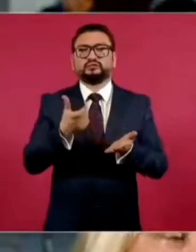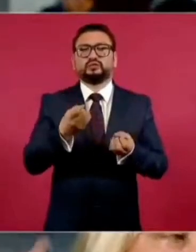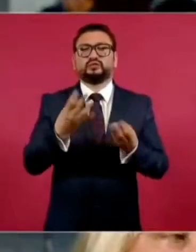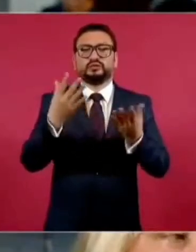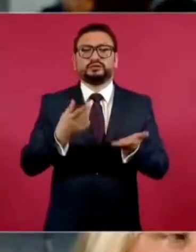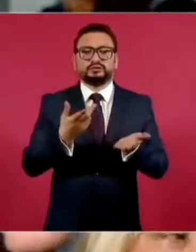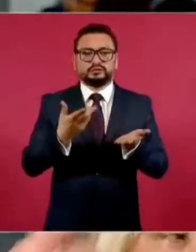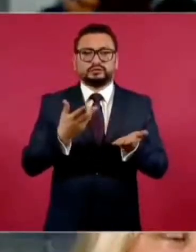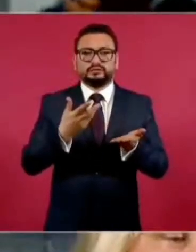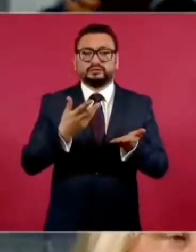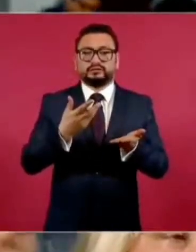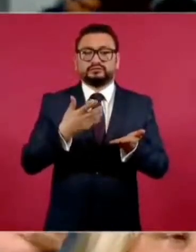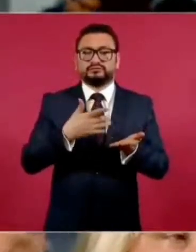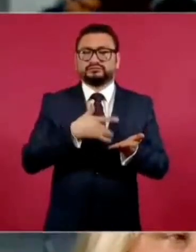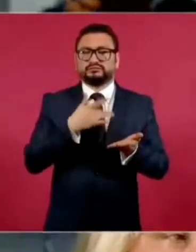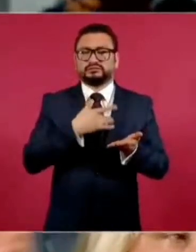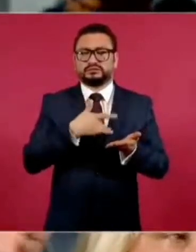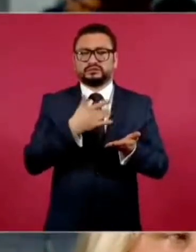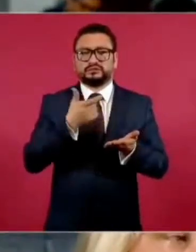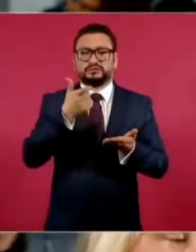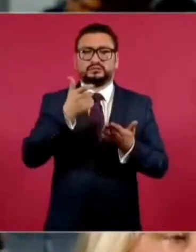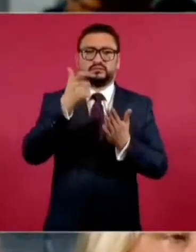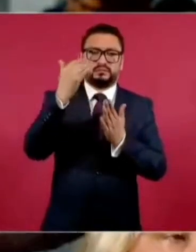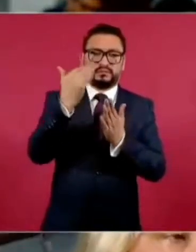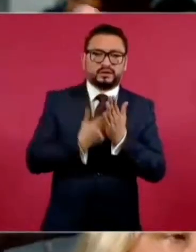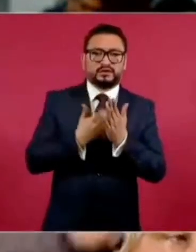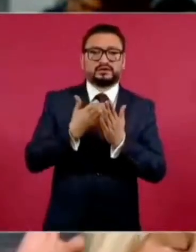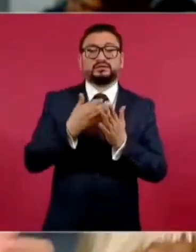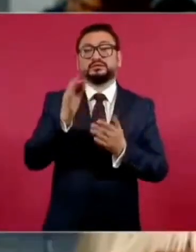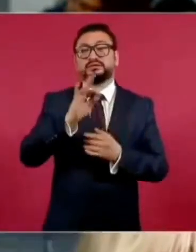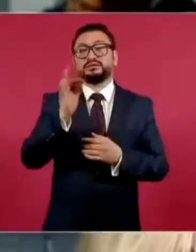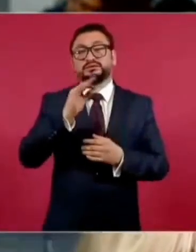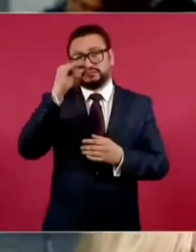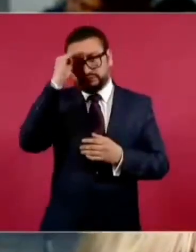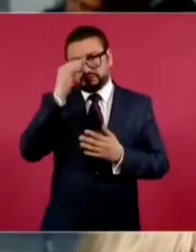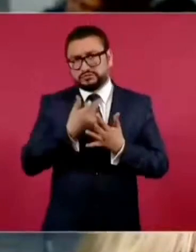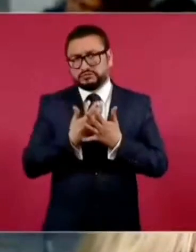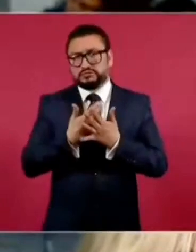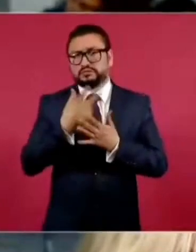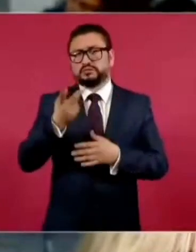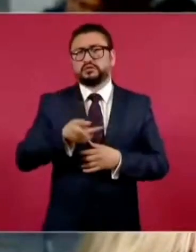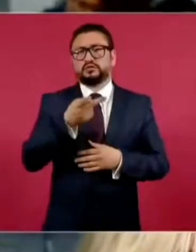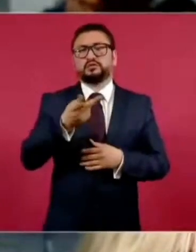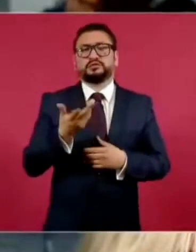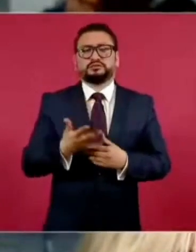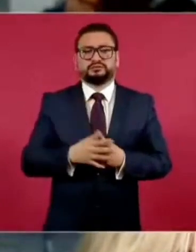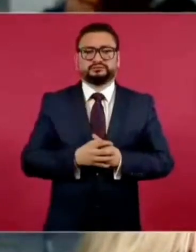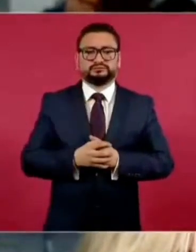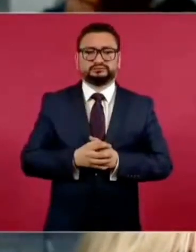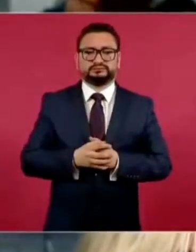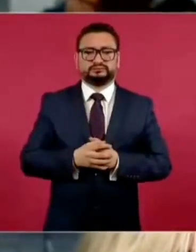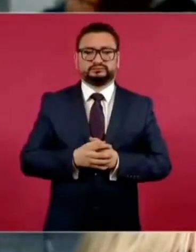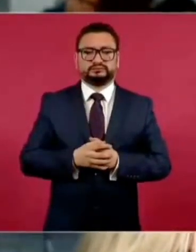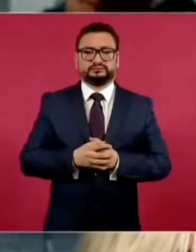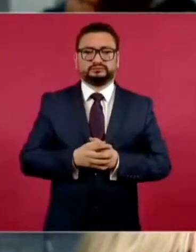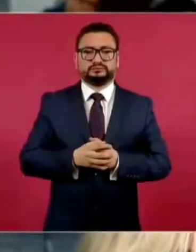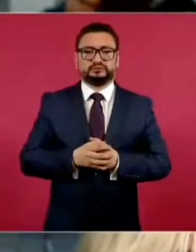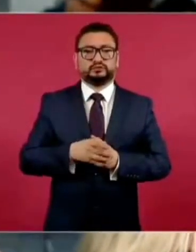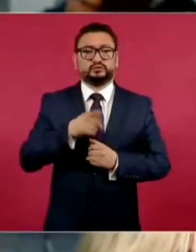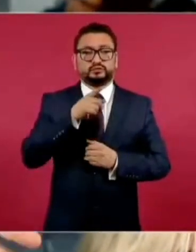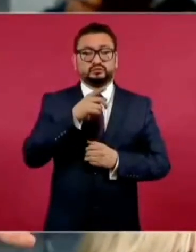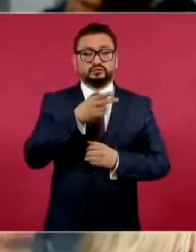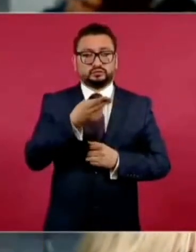Se presume incluso que es más barato de lo que se podría esperar. Preguntarle, presidente, si